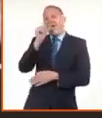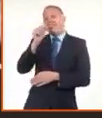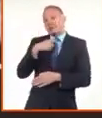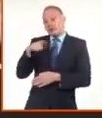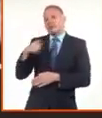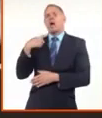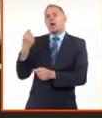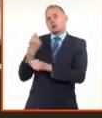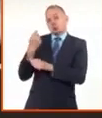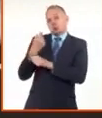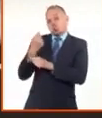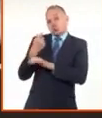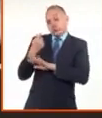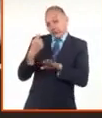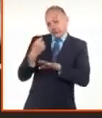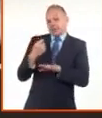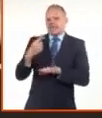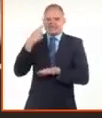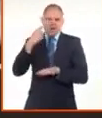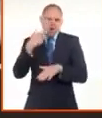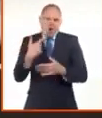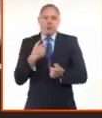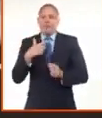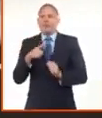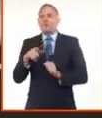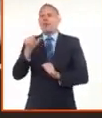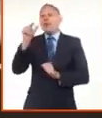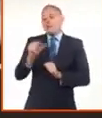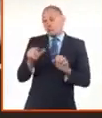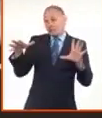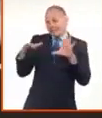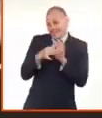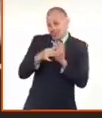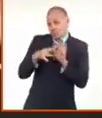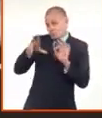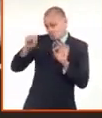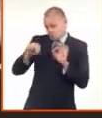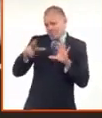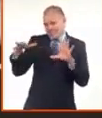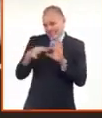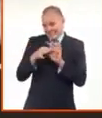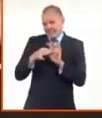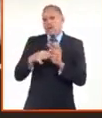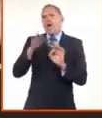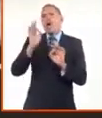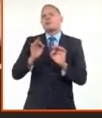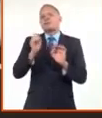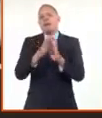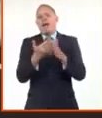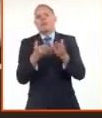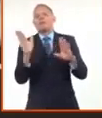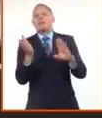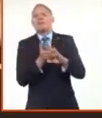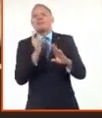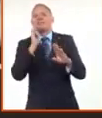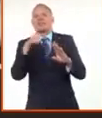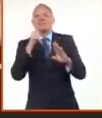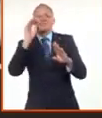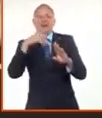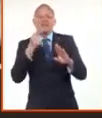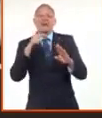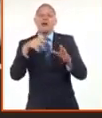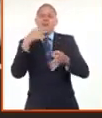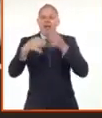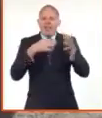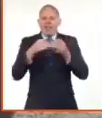expediente, se trabaja con, digamos, garantías o cortes internacionales para la solución de conflictos, que también DeSoft